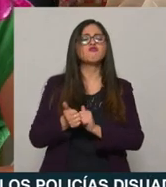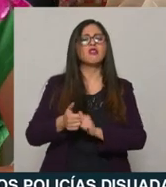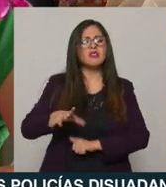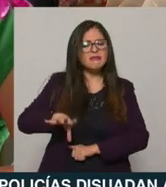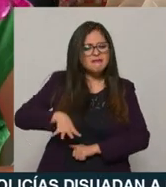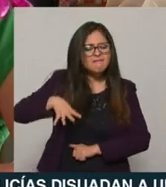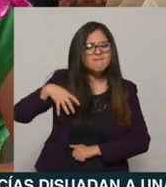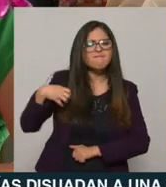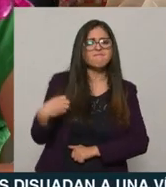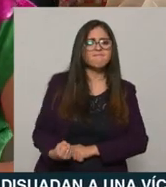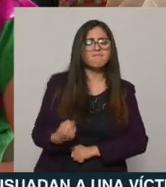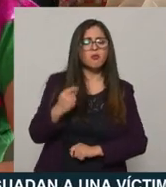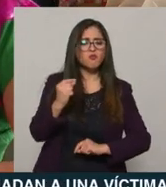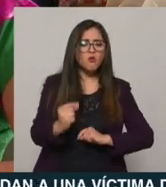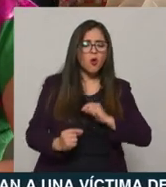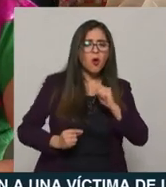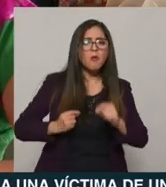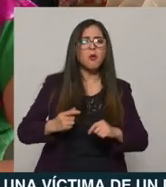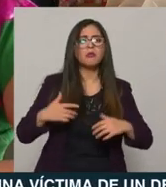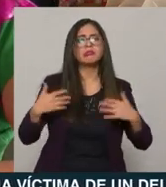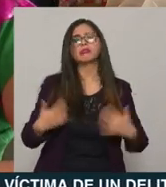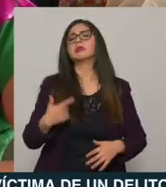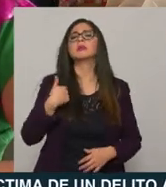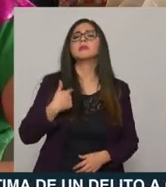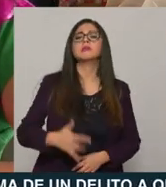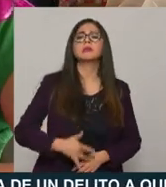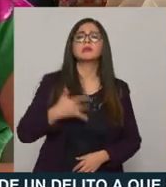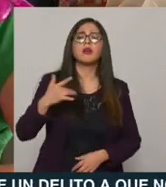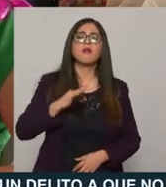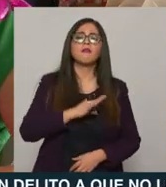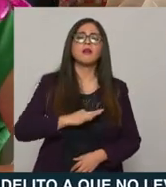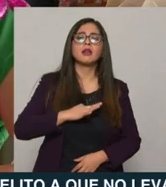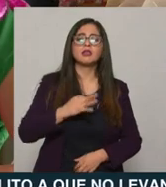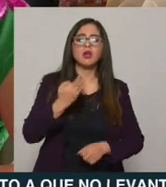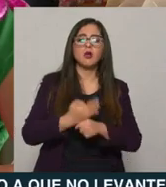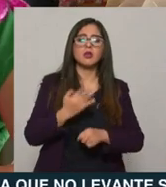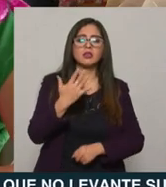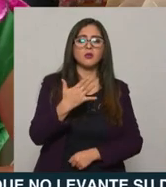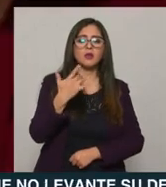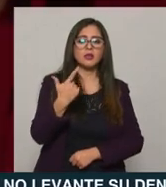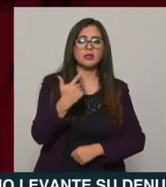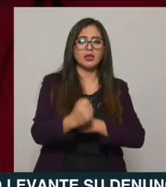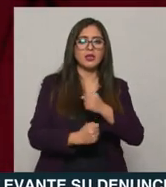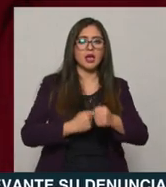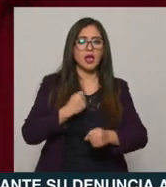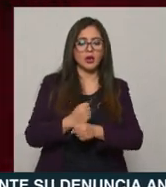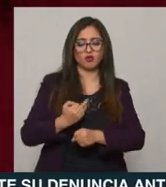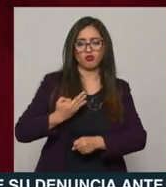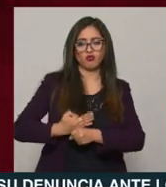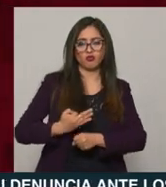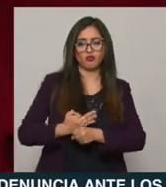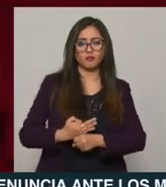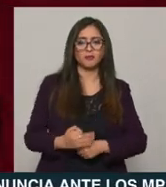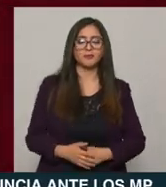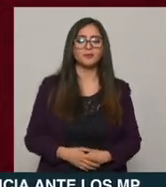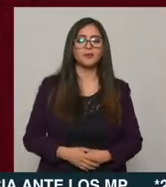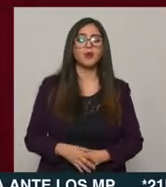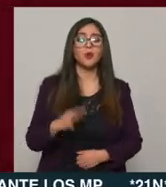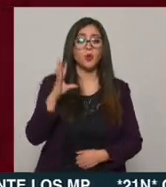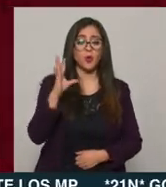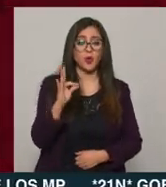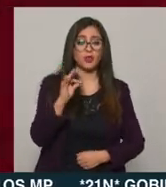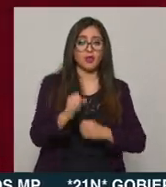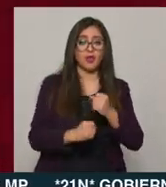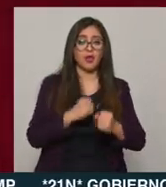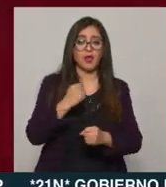orillaron a ser inmensamente feliz a mis 57 años hoy día. Hace más de 40 años llegó